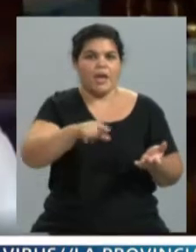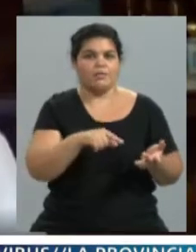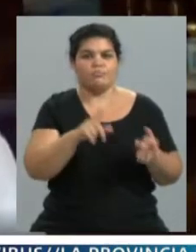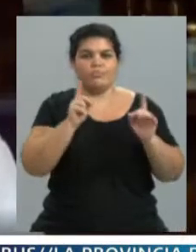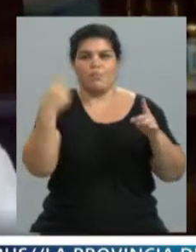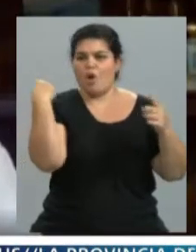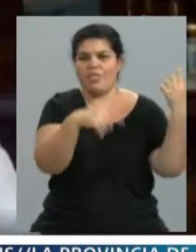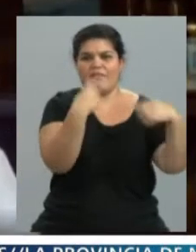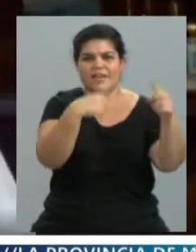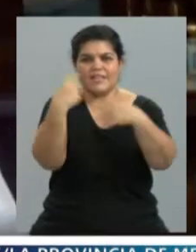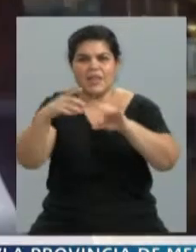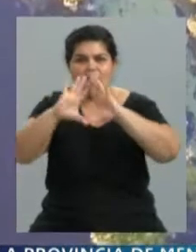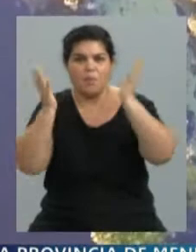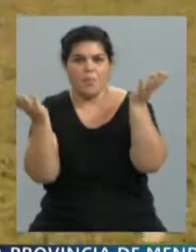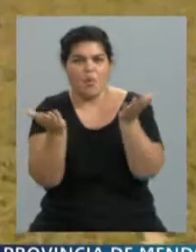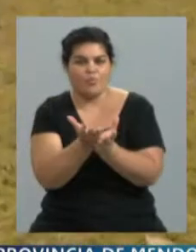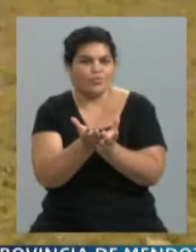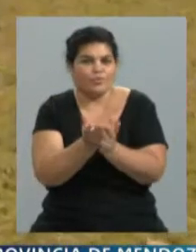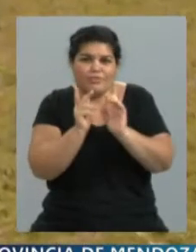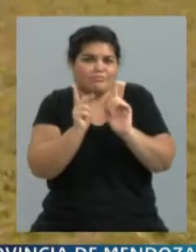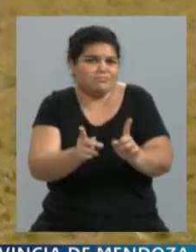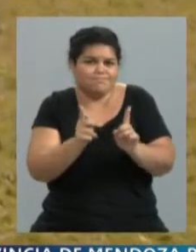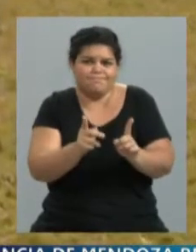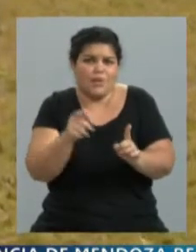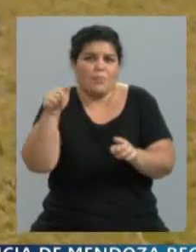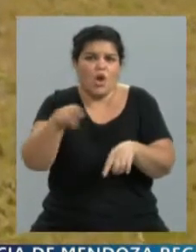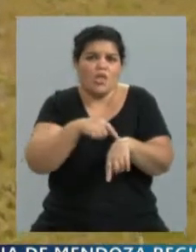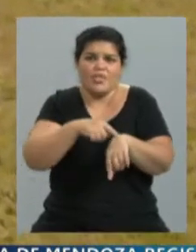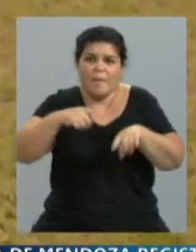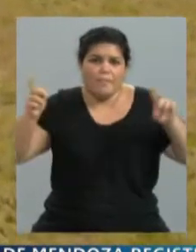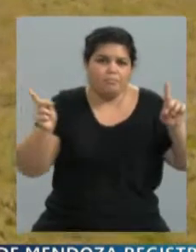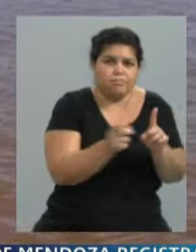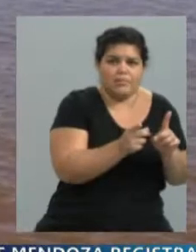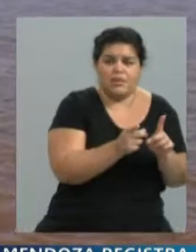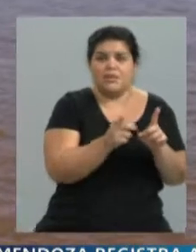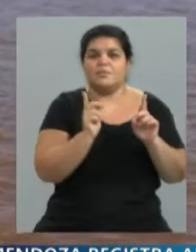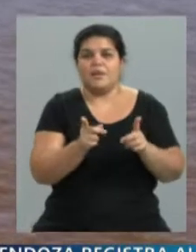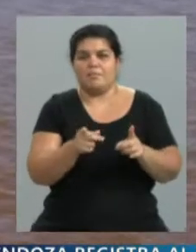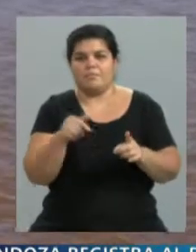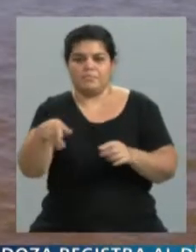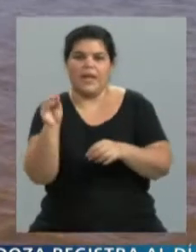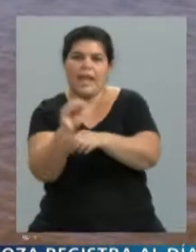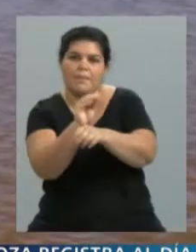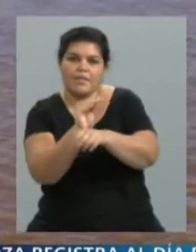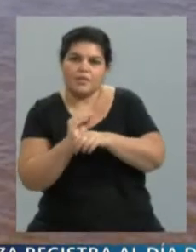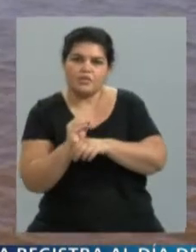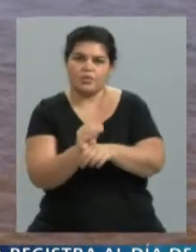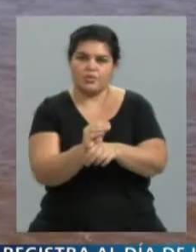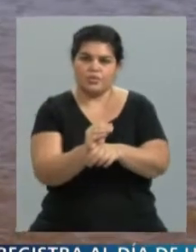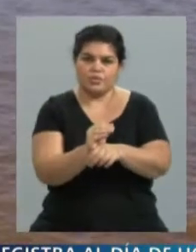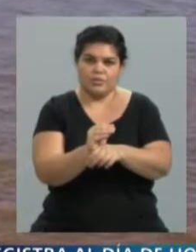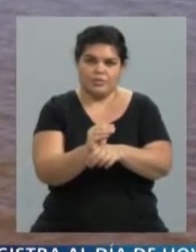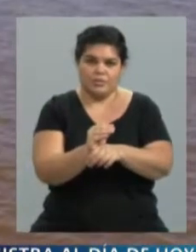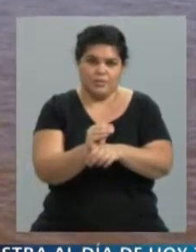biodiversidad mundial, digamos, por estos contaminantes, estas prácticas, la alimentación, los hábitos alimenticios.